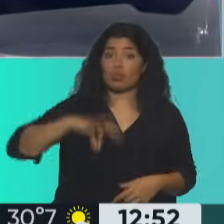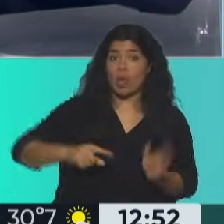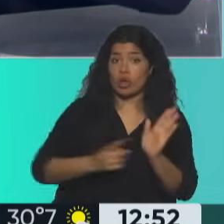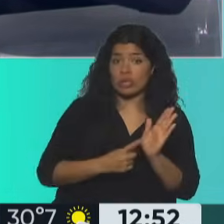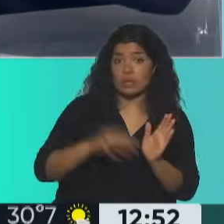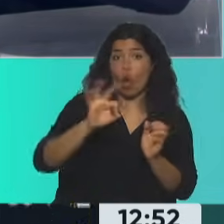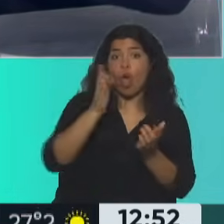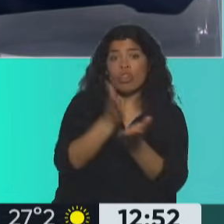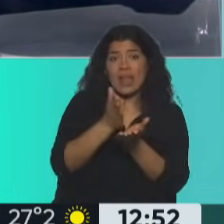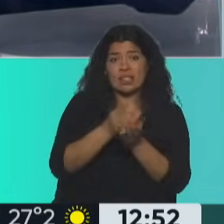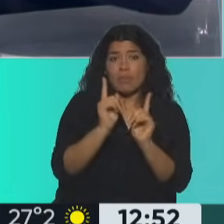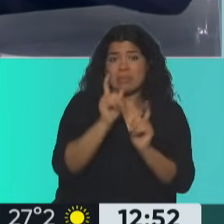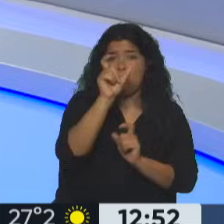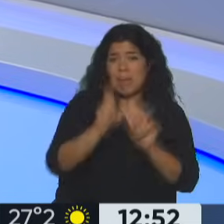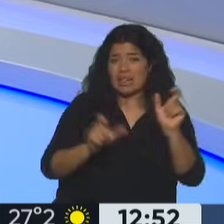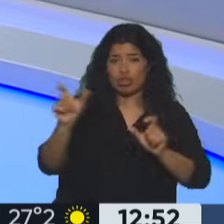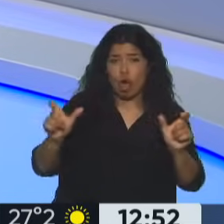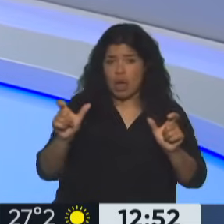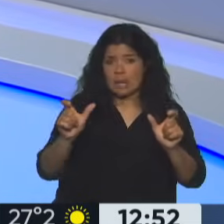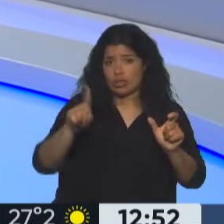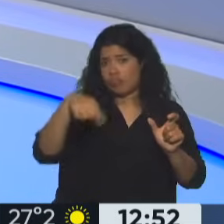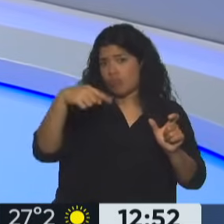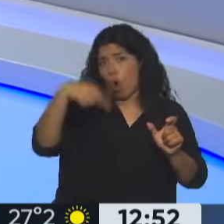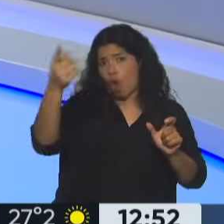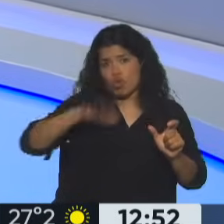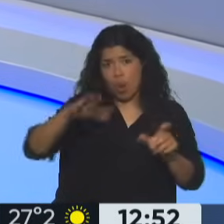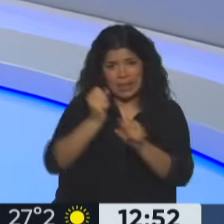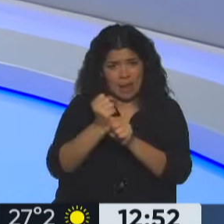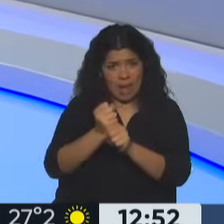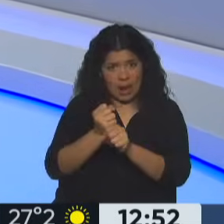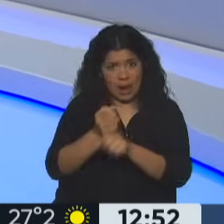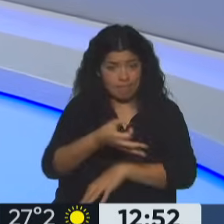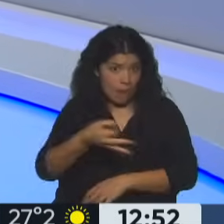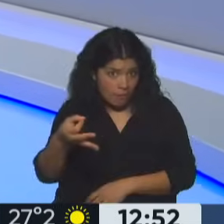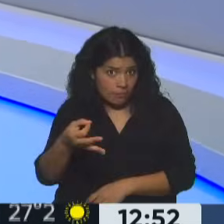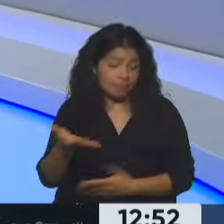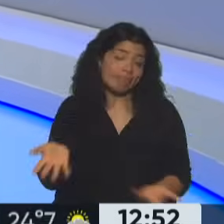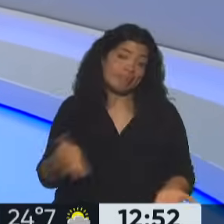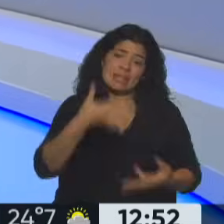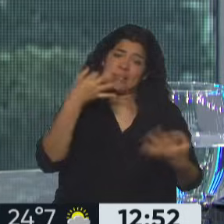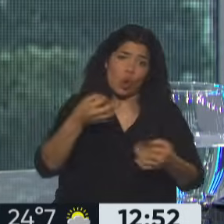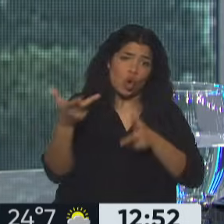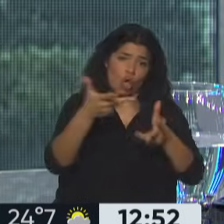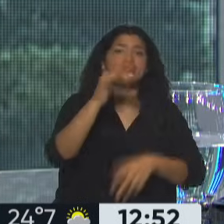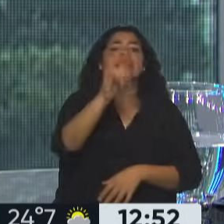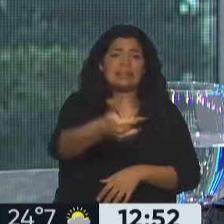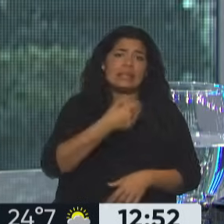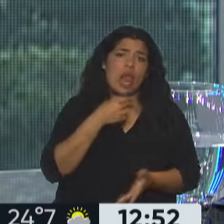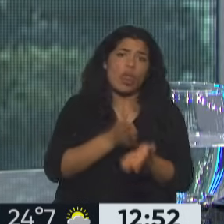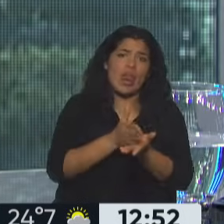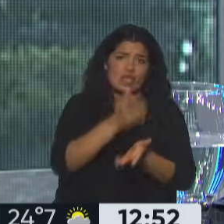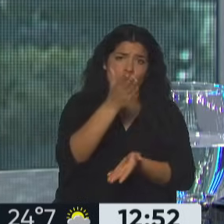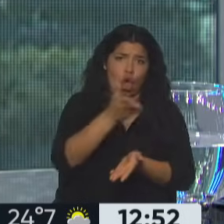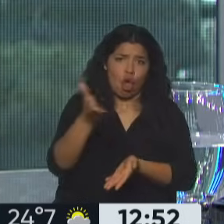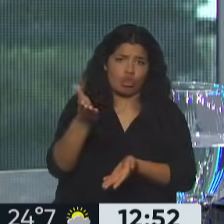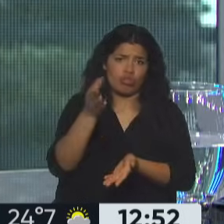bancario cualquier otro gremio que tenga Entonces le van a decir que sí entonces esa propuesta le va a decir que sí pero hay como